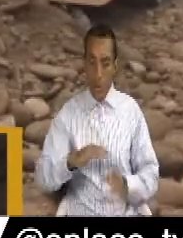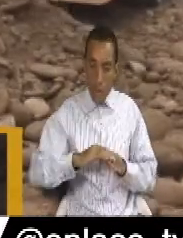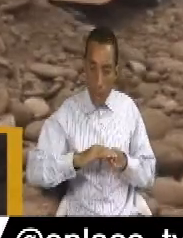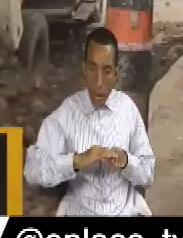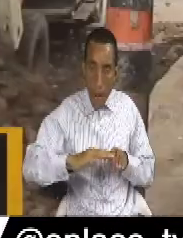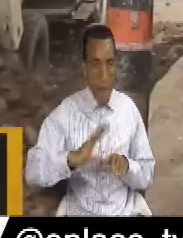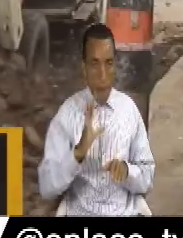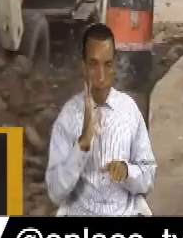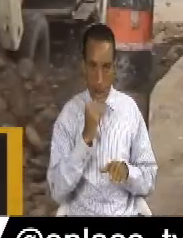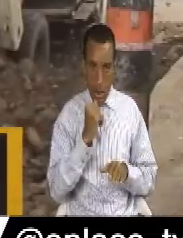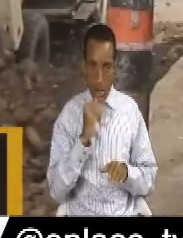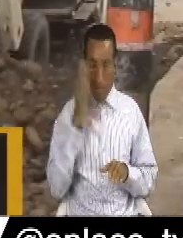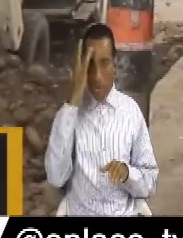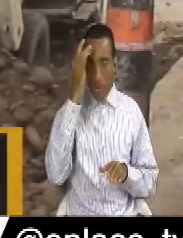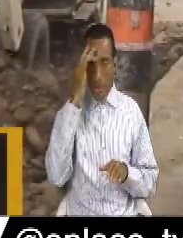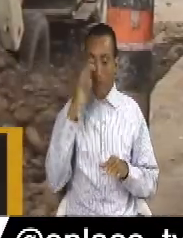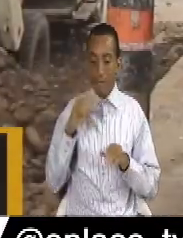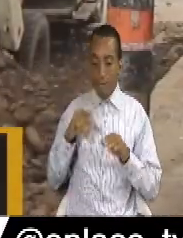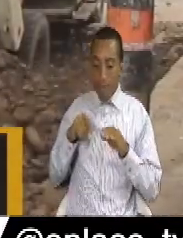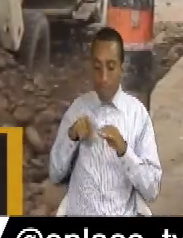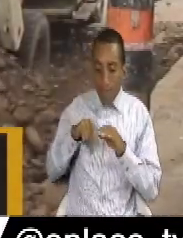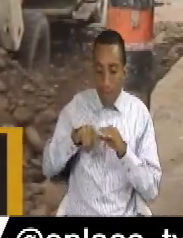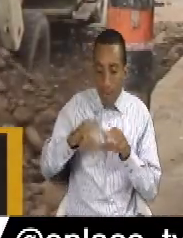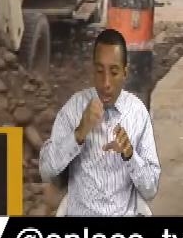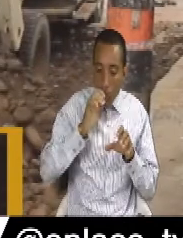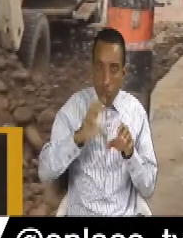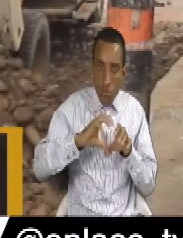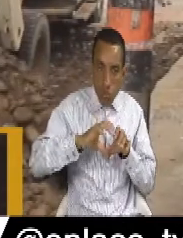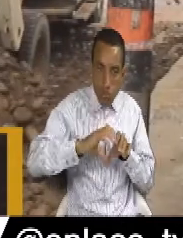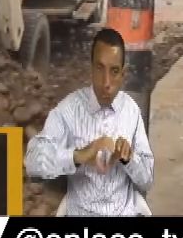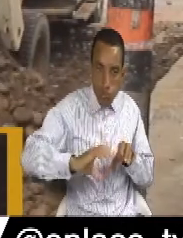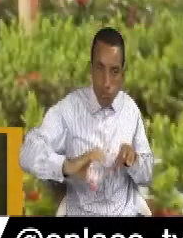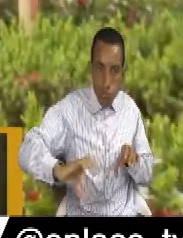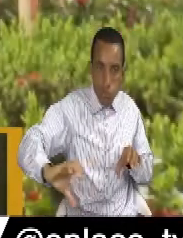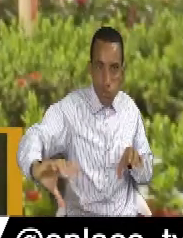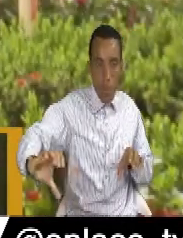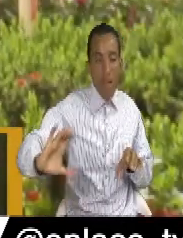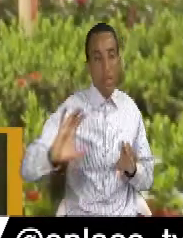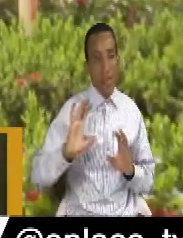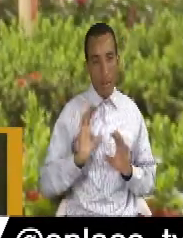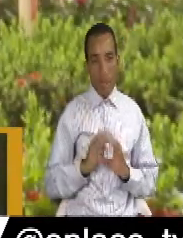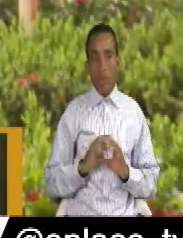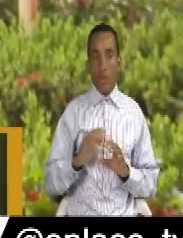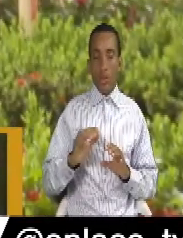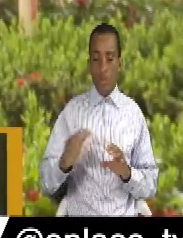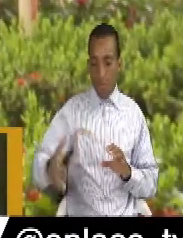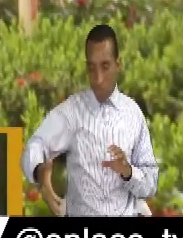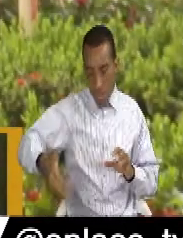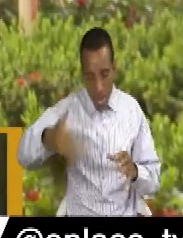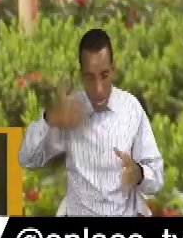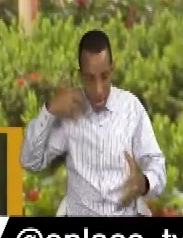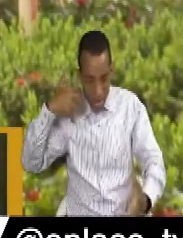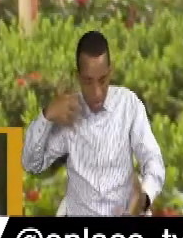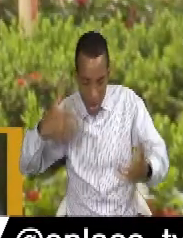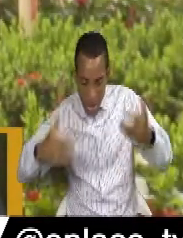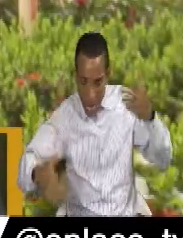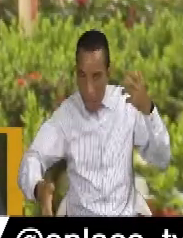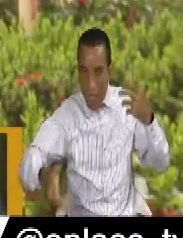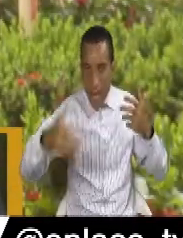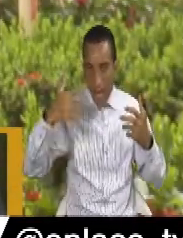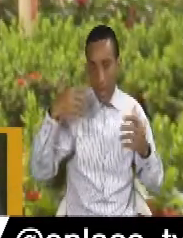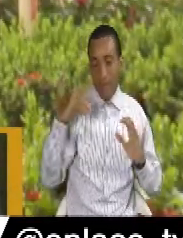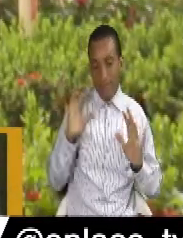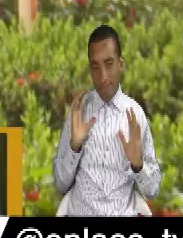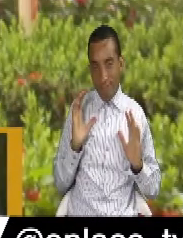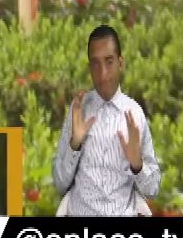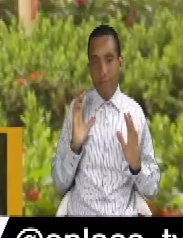cruzar una vía de alcantarillado. Va a ser un poco incómodo porque estamos moviendo sobre todo la capa superior. Nos